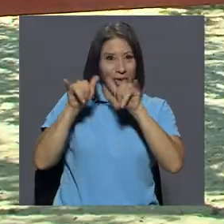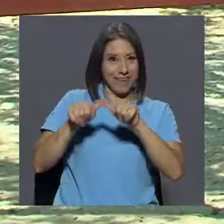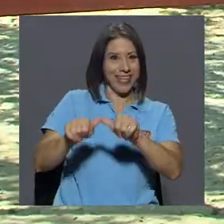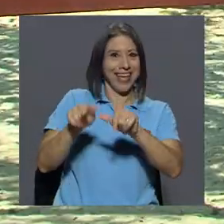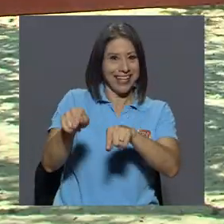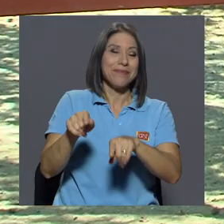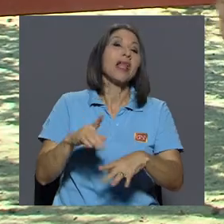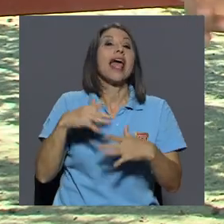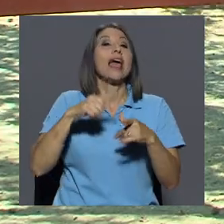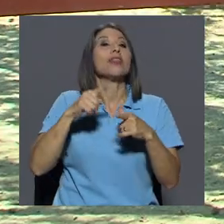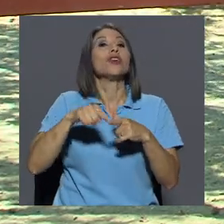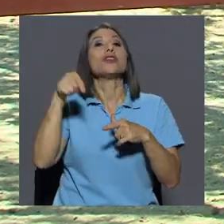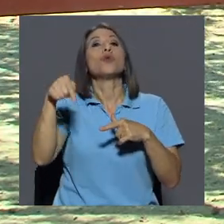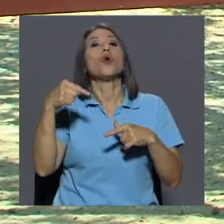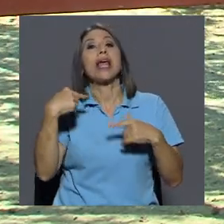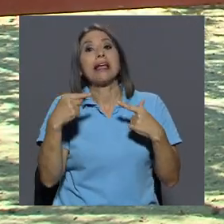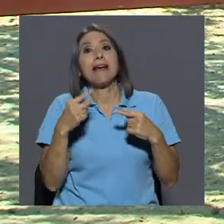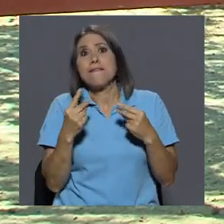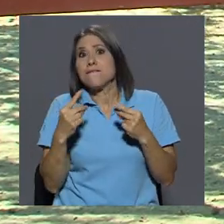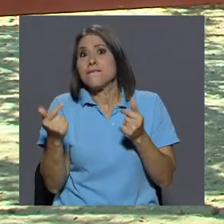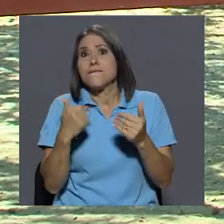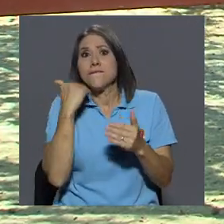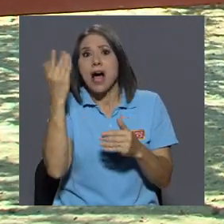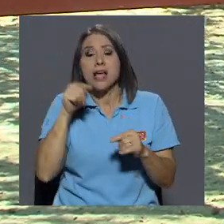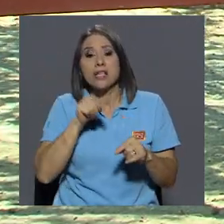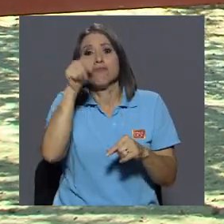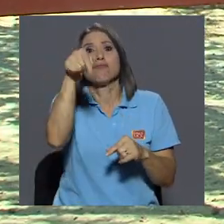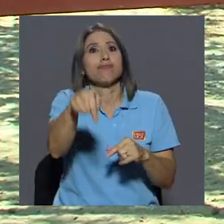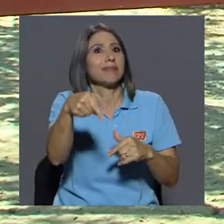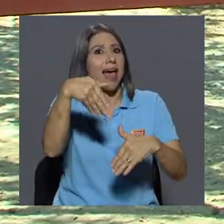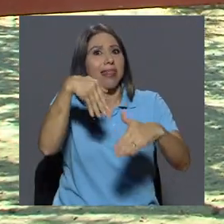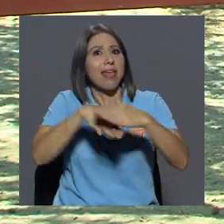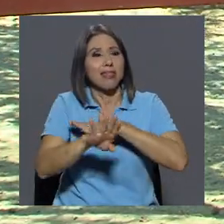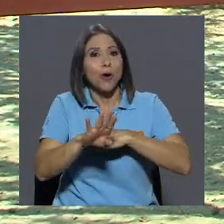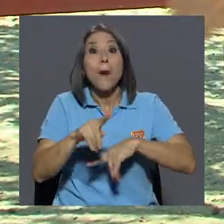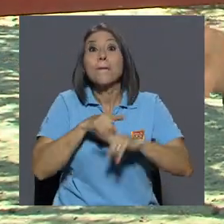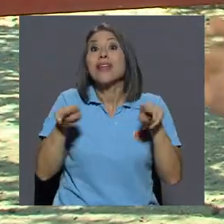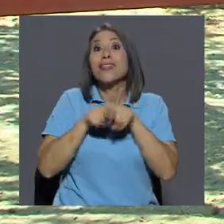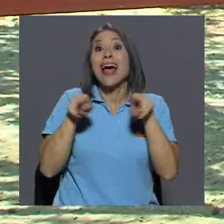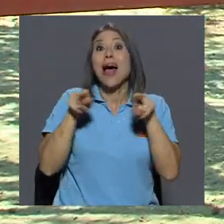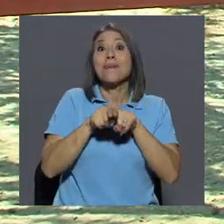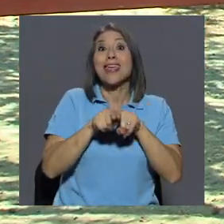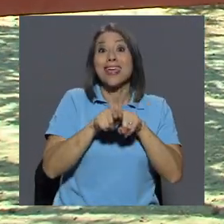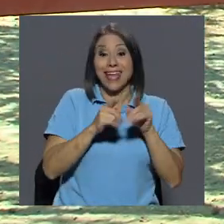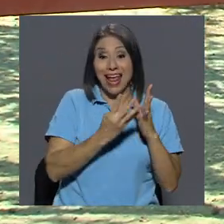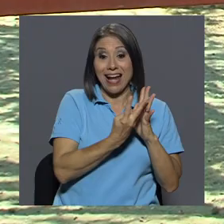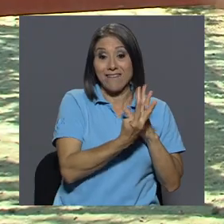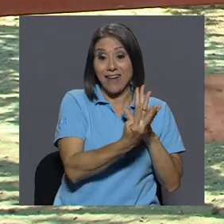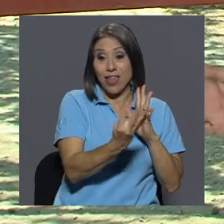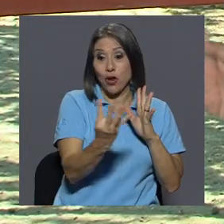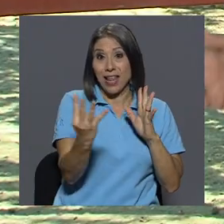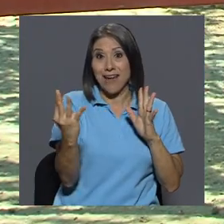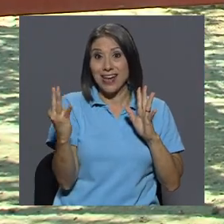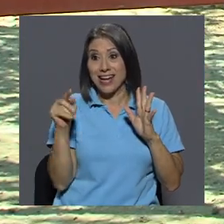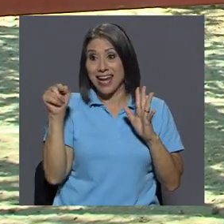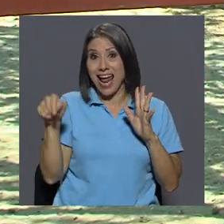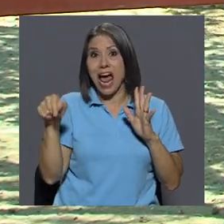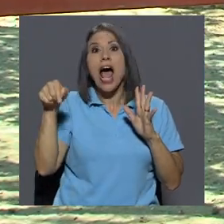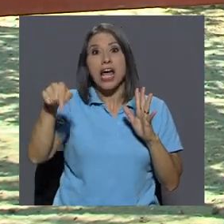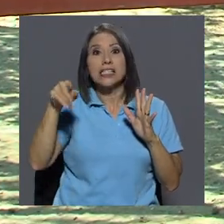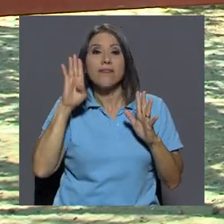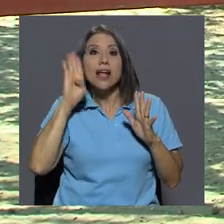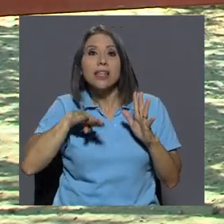arbolito, pum, y adentro. Pero también alrededor de la barrera, ahí estaba la cantina. O sea, usted podía estar dentro de la